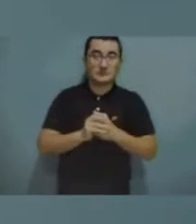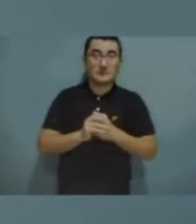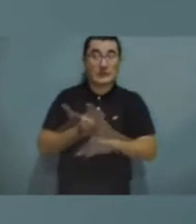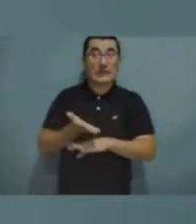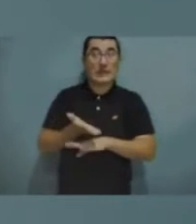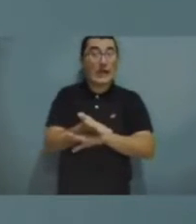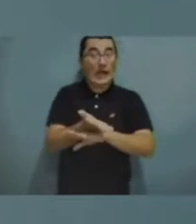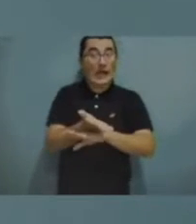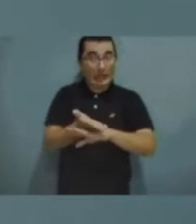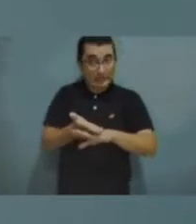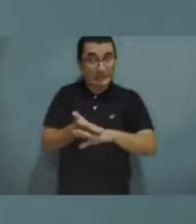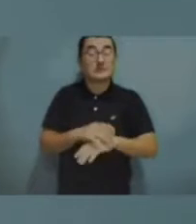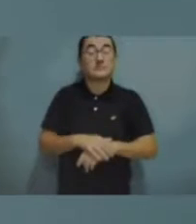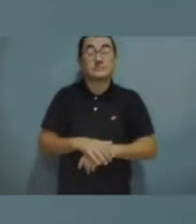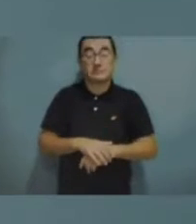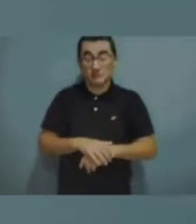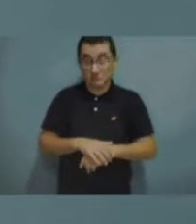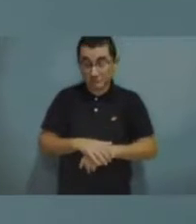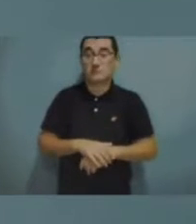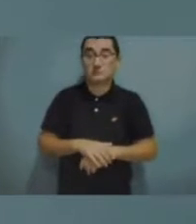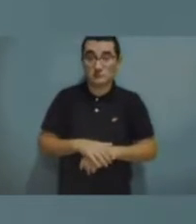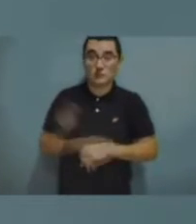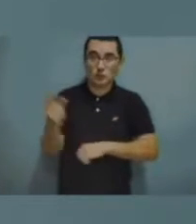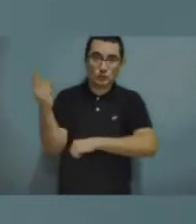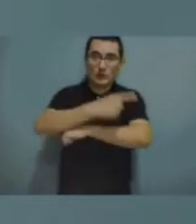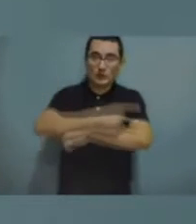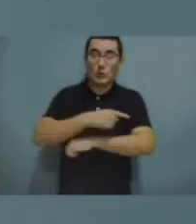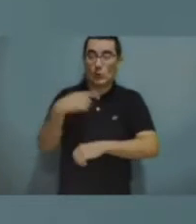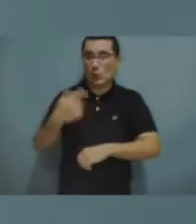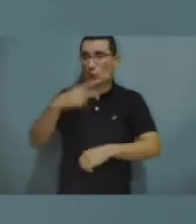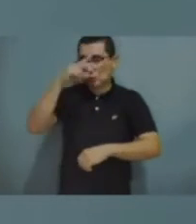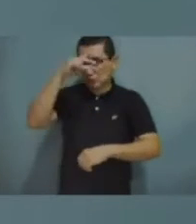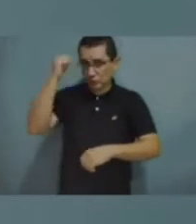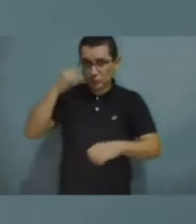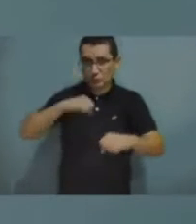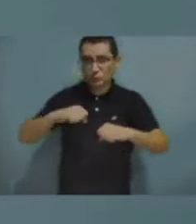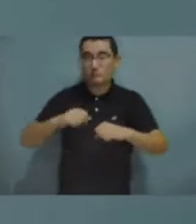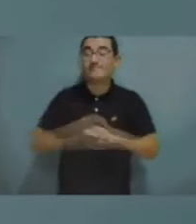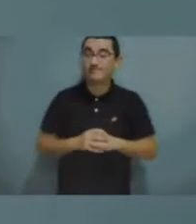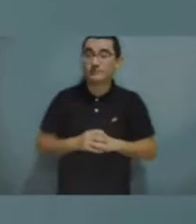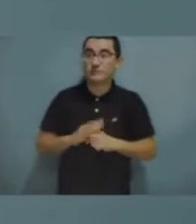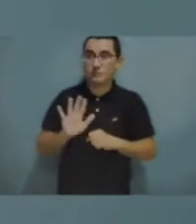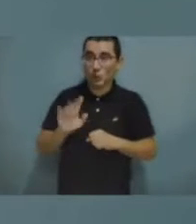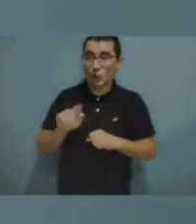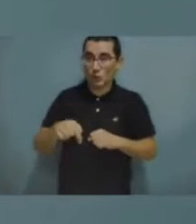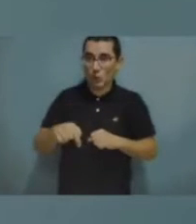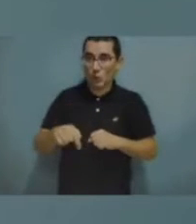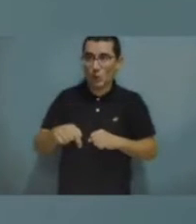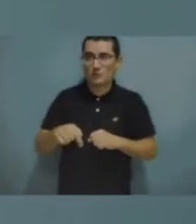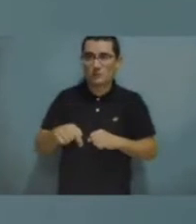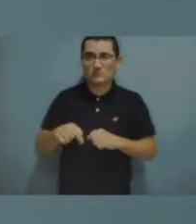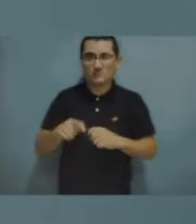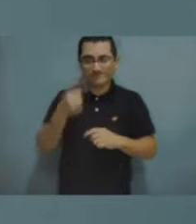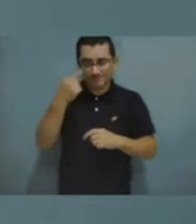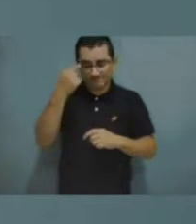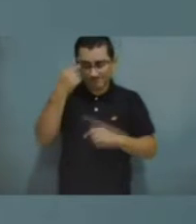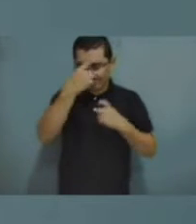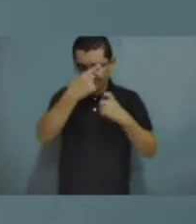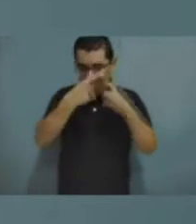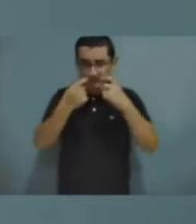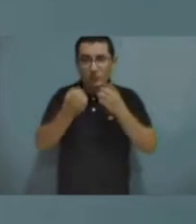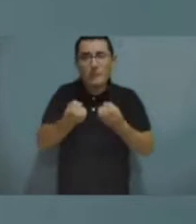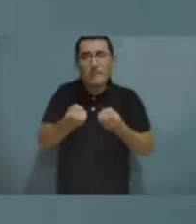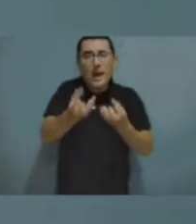la jornada. Hemos tenido una contribución muy copiosa de parte